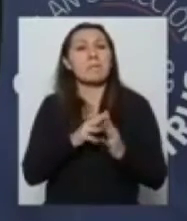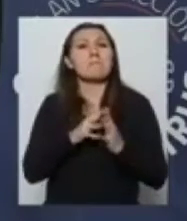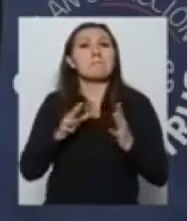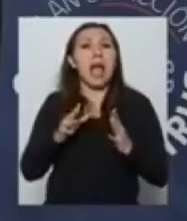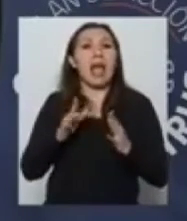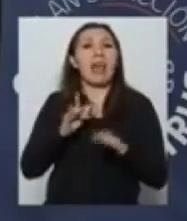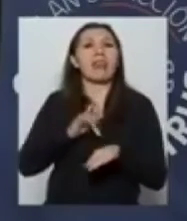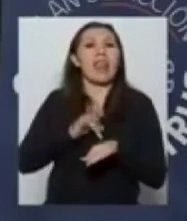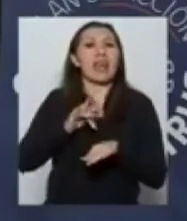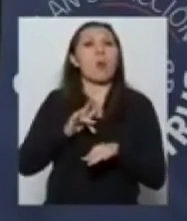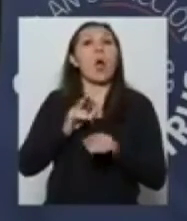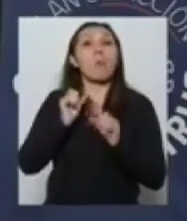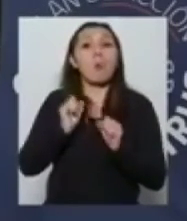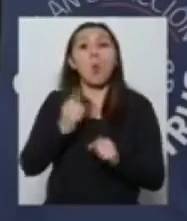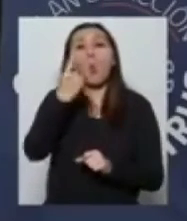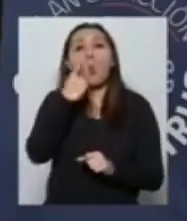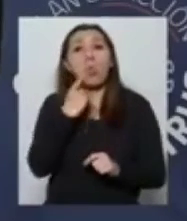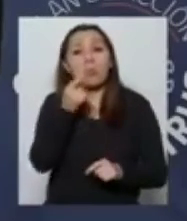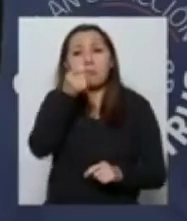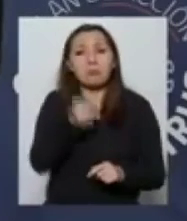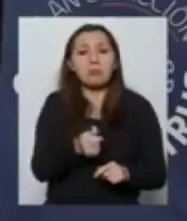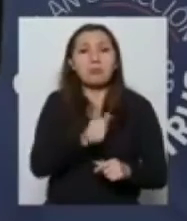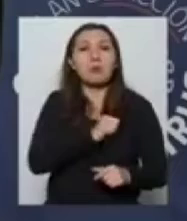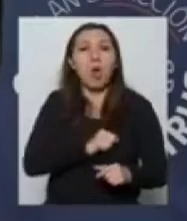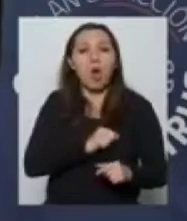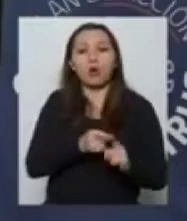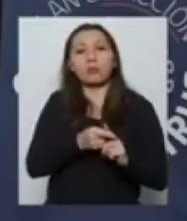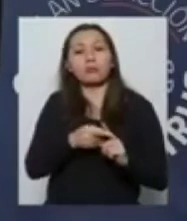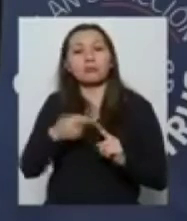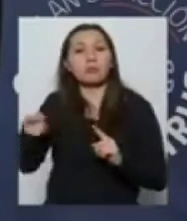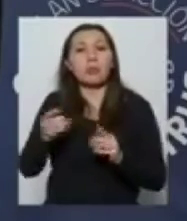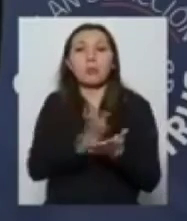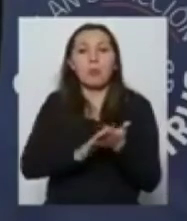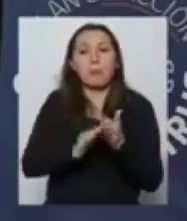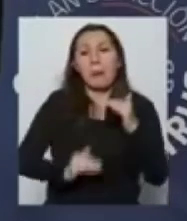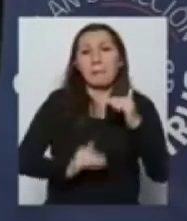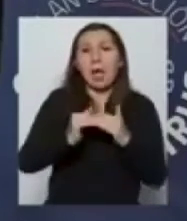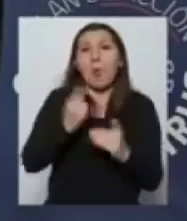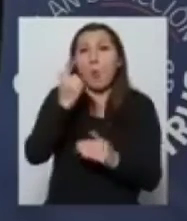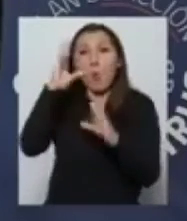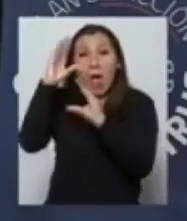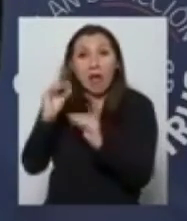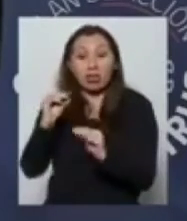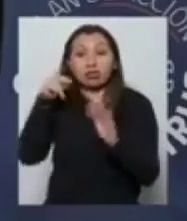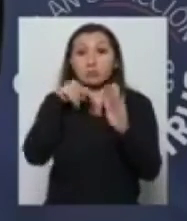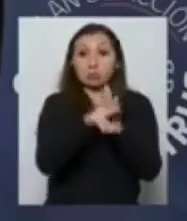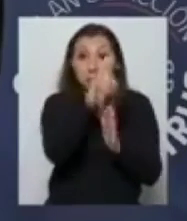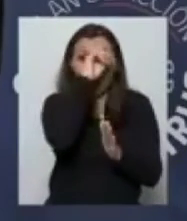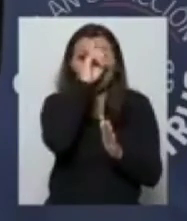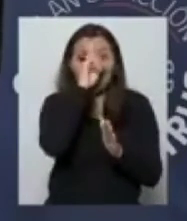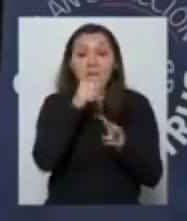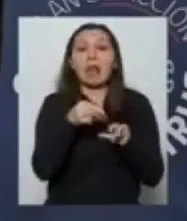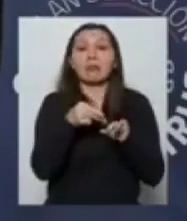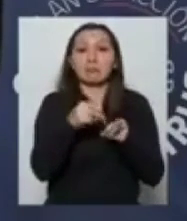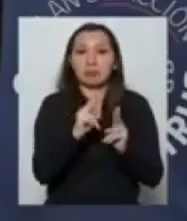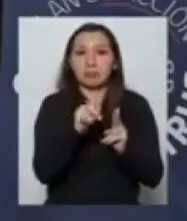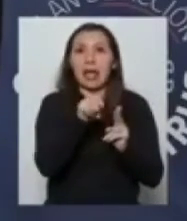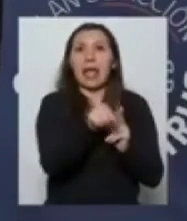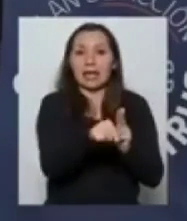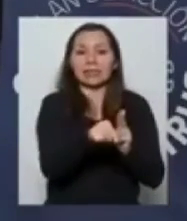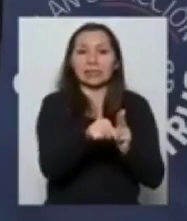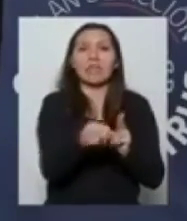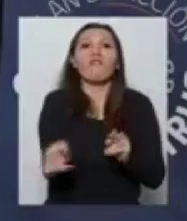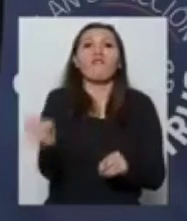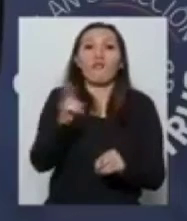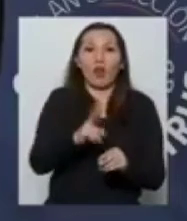mayores ambulatorias o que como máximo tengan una noche de estadía en el hospital,